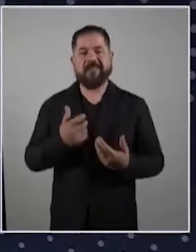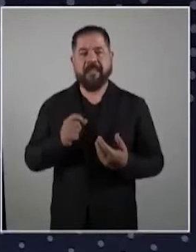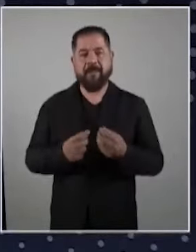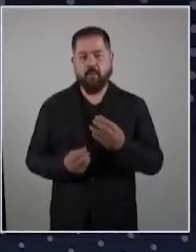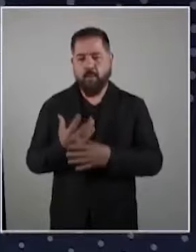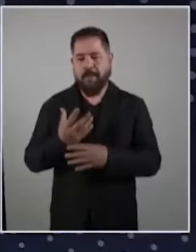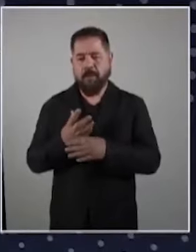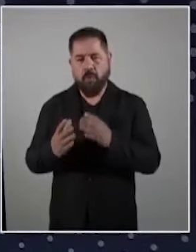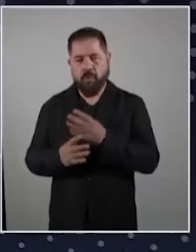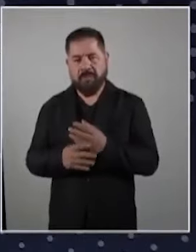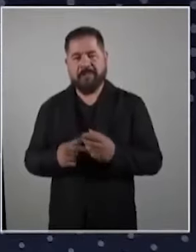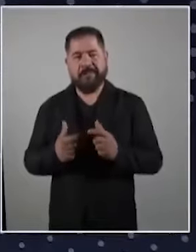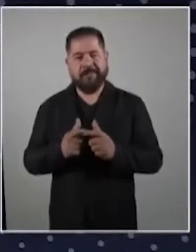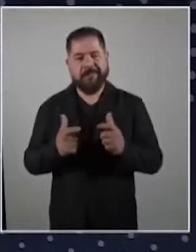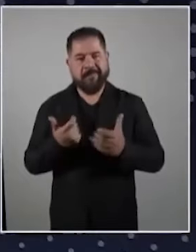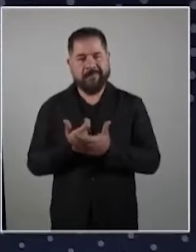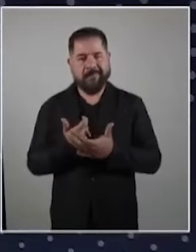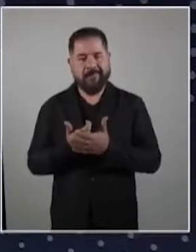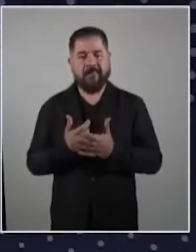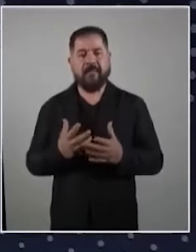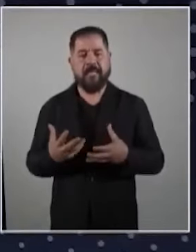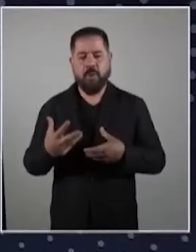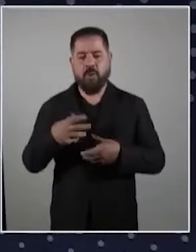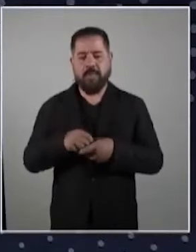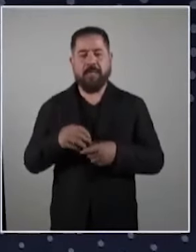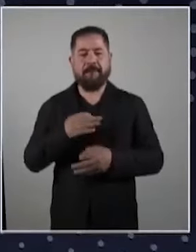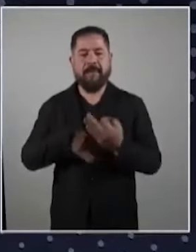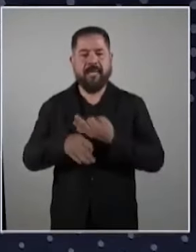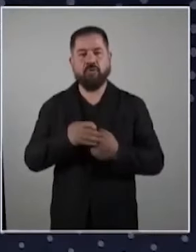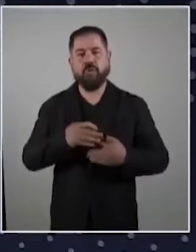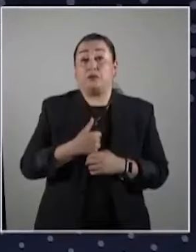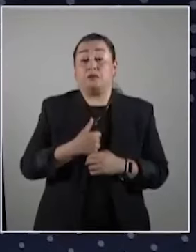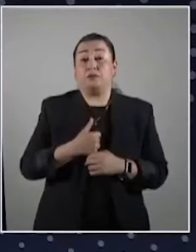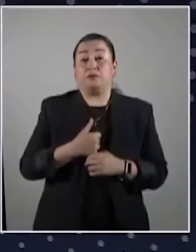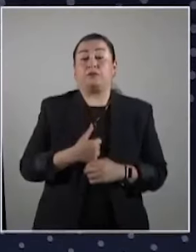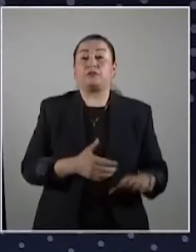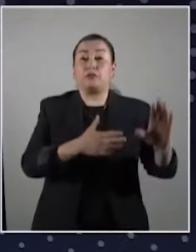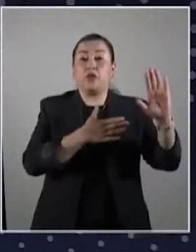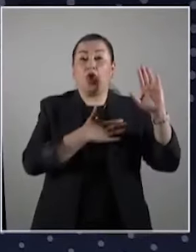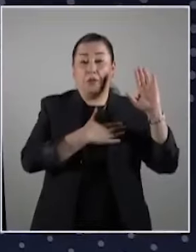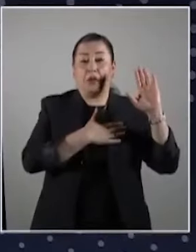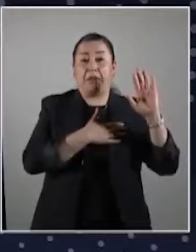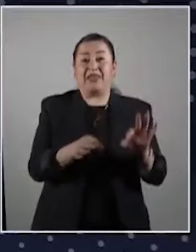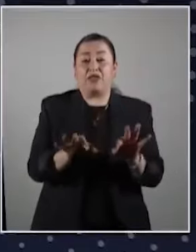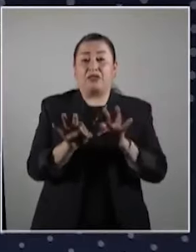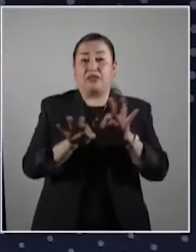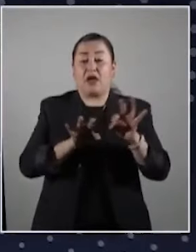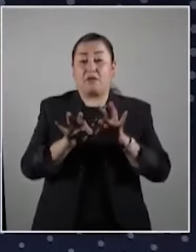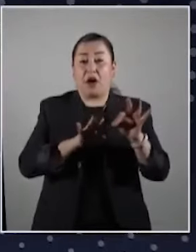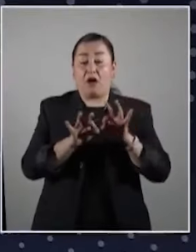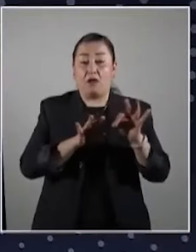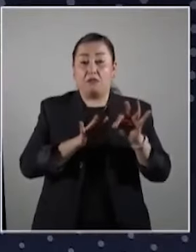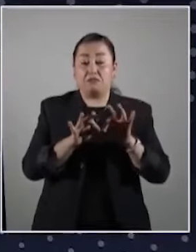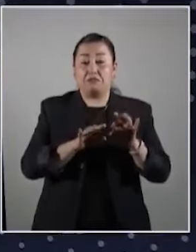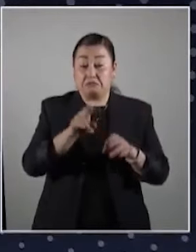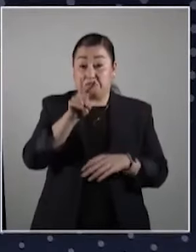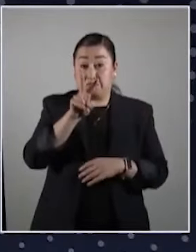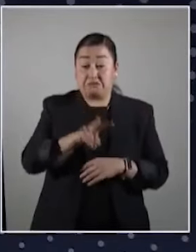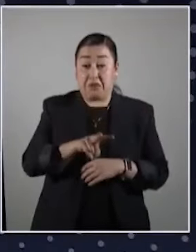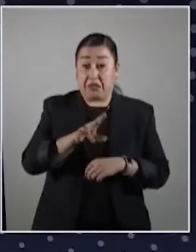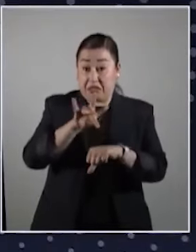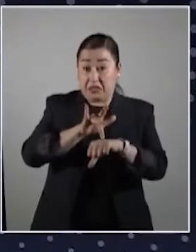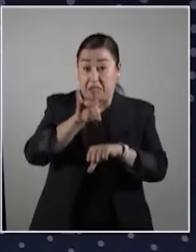Innovación crecimiento económico incluyente para todas y para todos me comprometo a trabajar con honestidad y transparencia